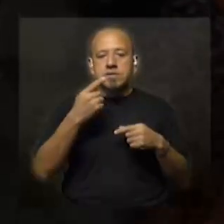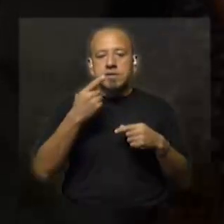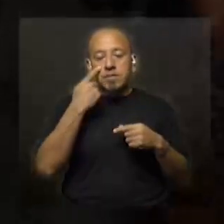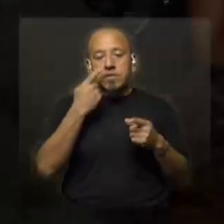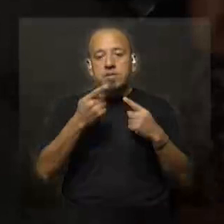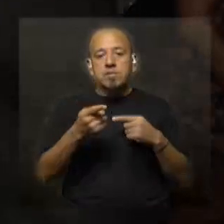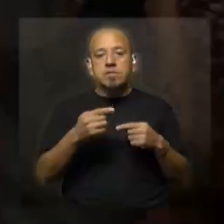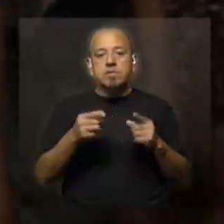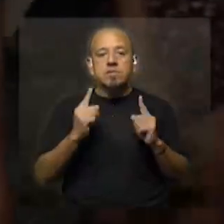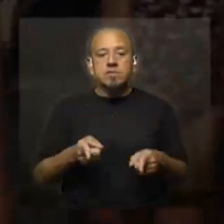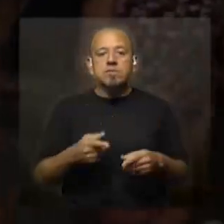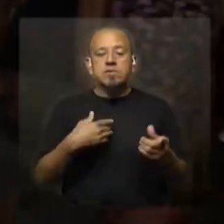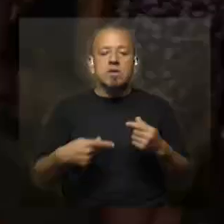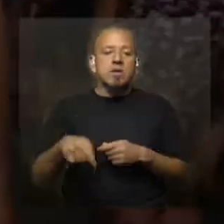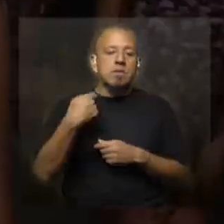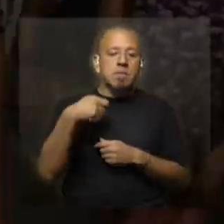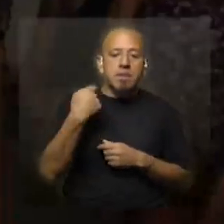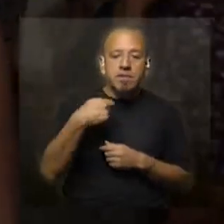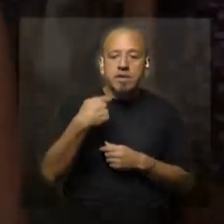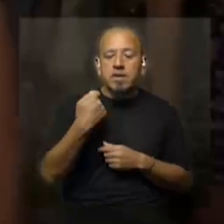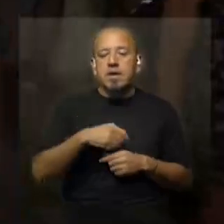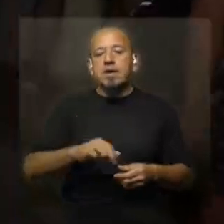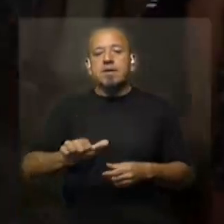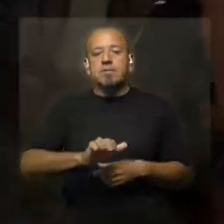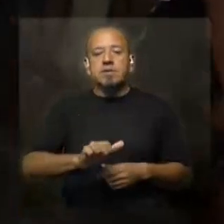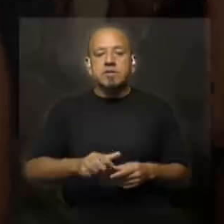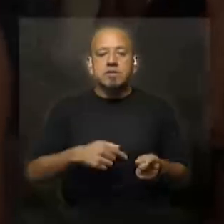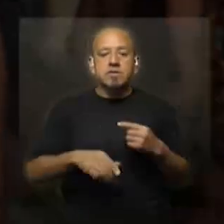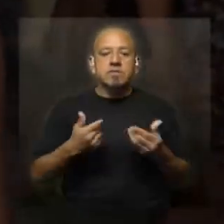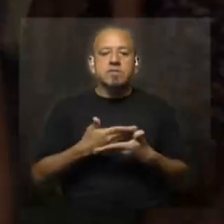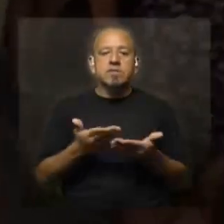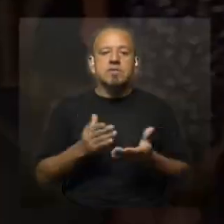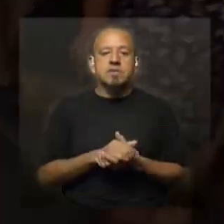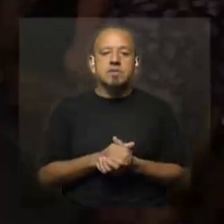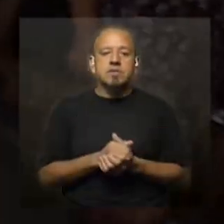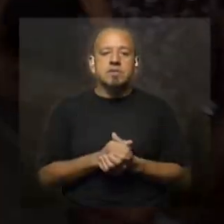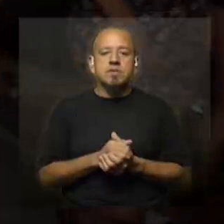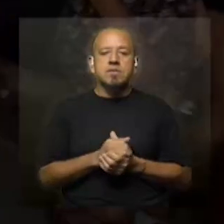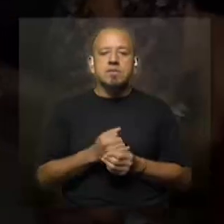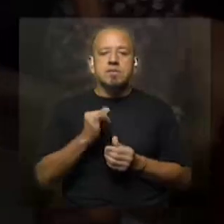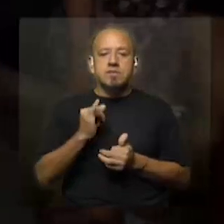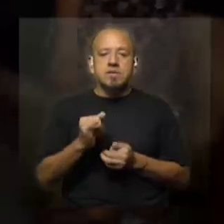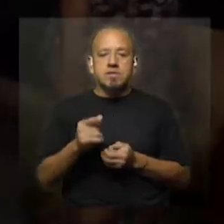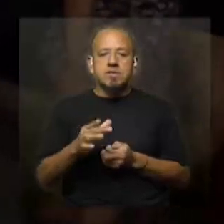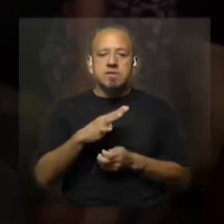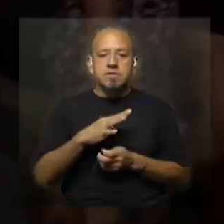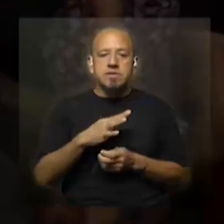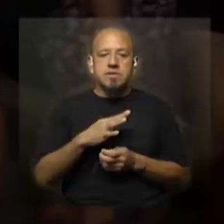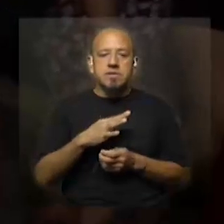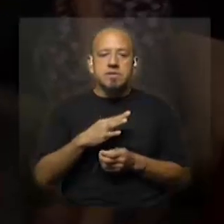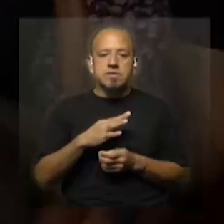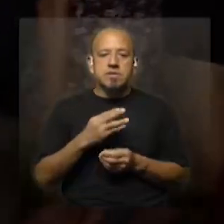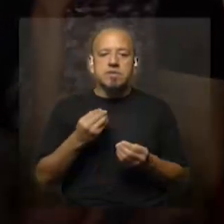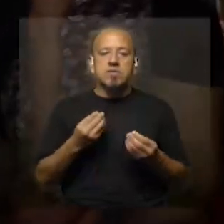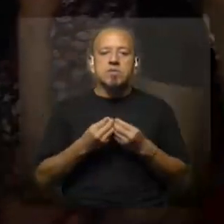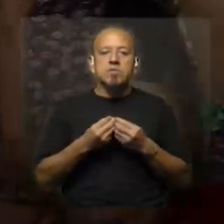también Mamás Viejas, Gramilleros, estás ahí coordinando toda esa, sí, esa emoción. Así es, sí, yo algo que hablo mucho con las chiquilinas y con la gramilla